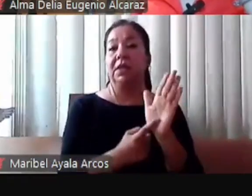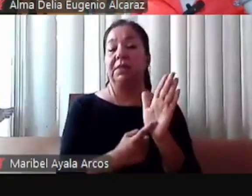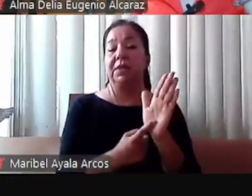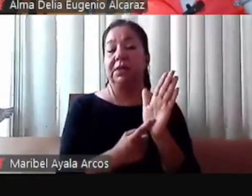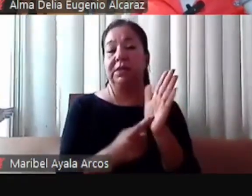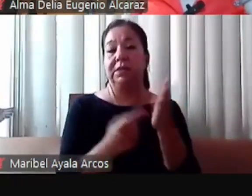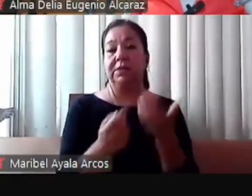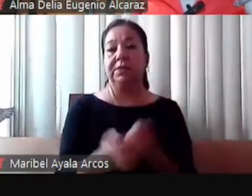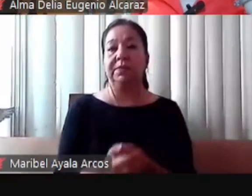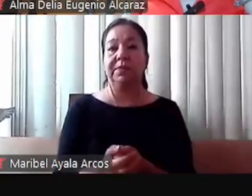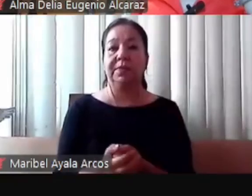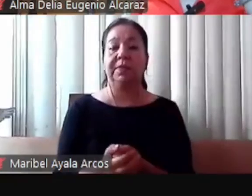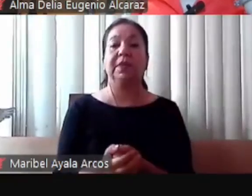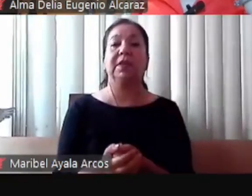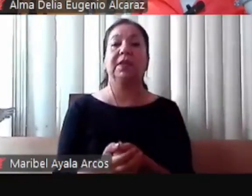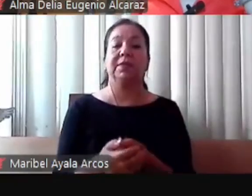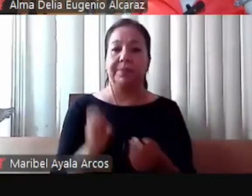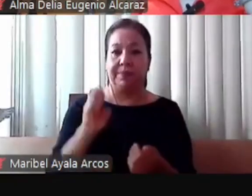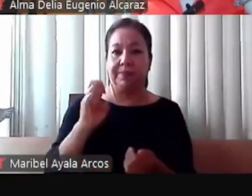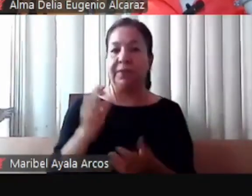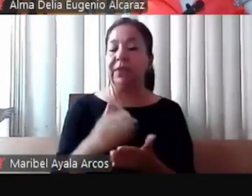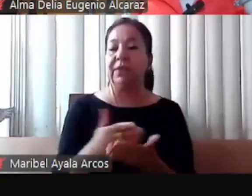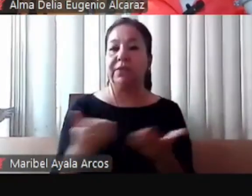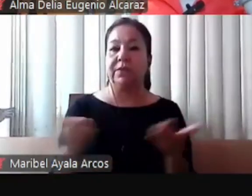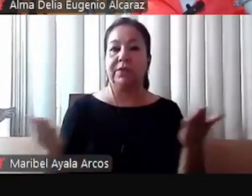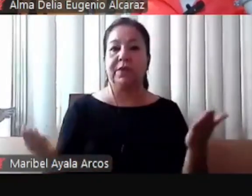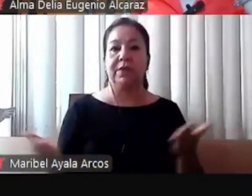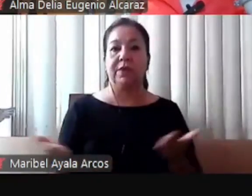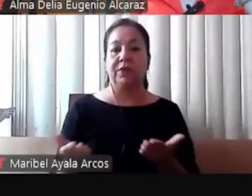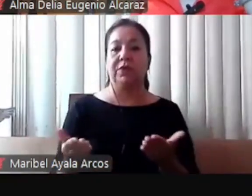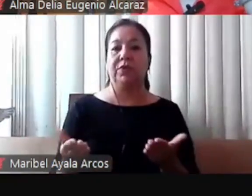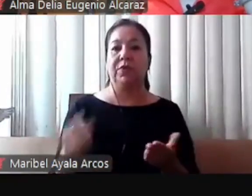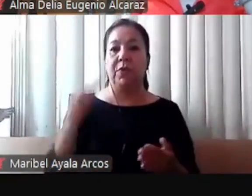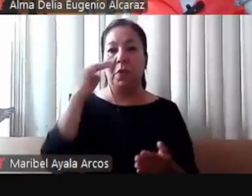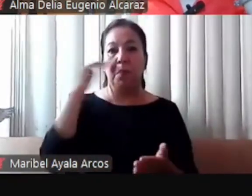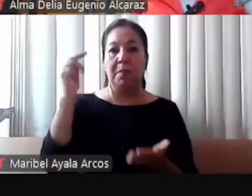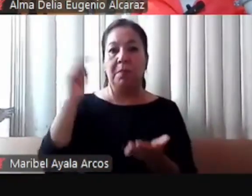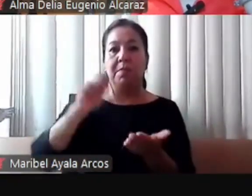resolución. Es la cuenta magistrada, presidenta, magistradas, magistrado.